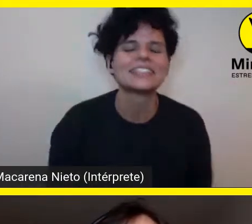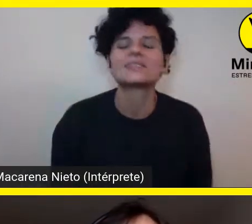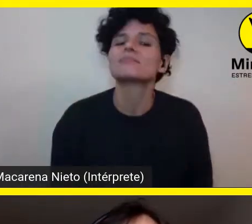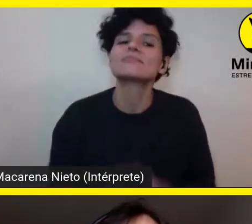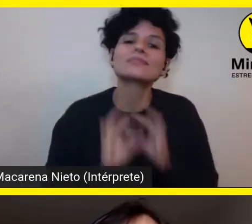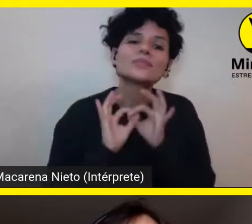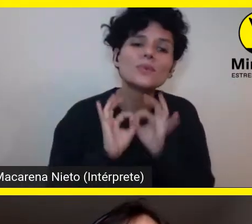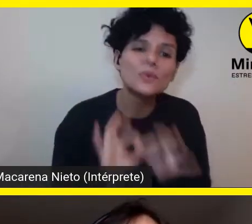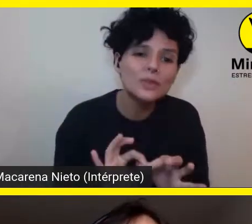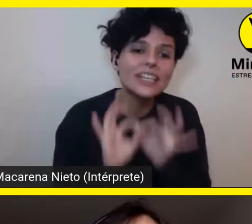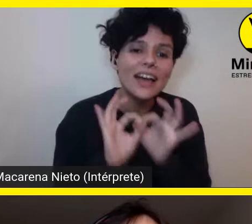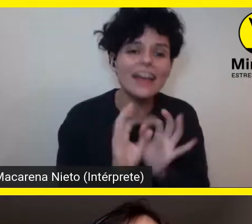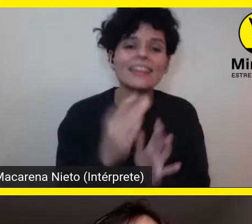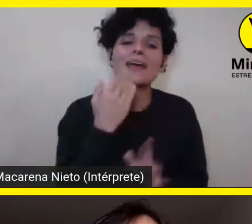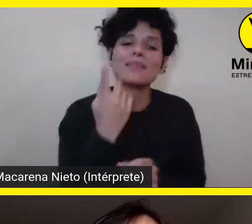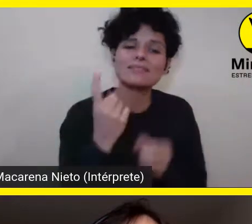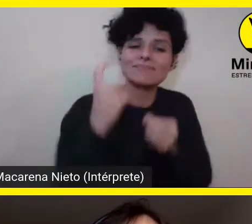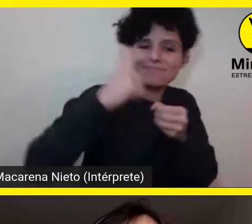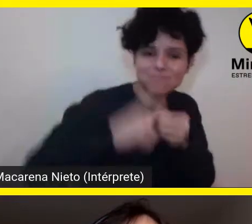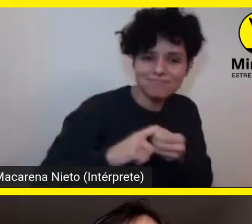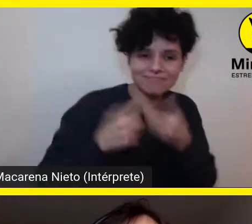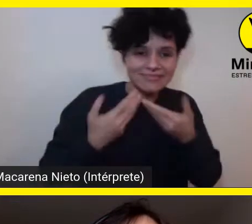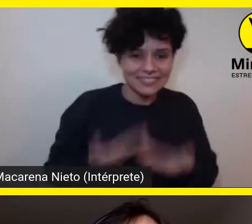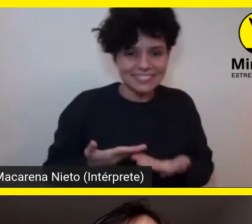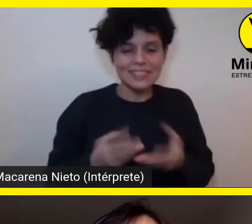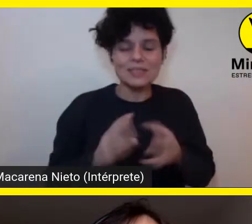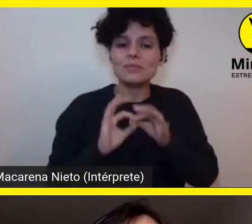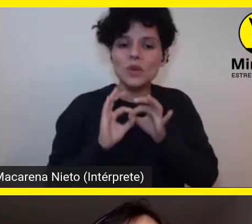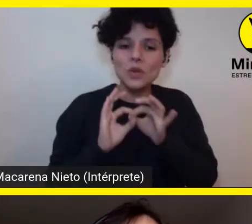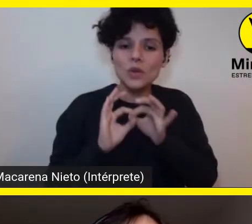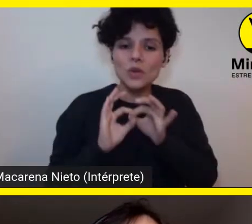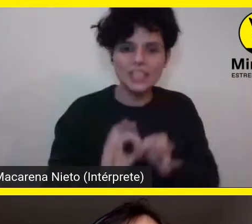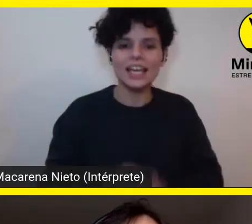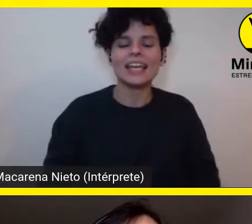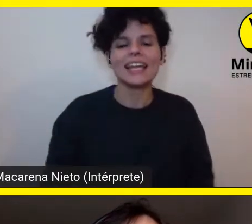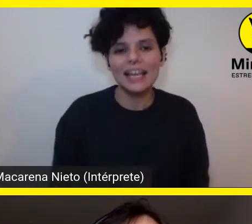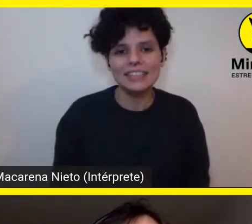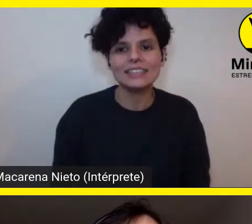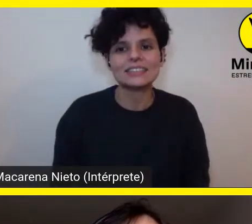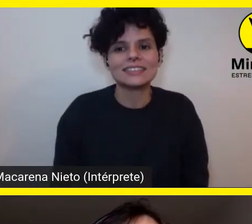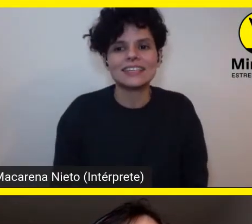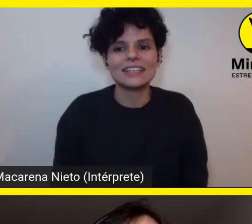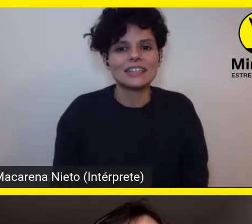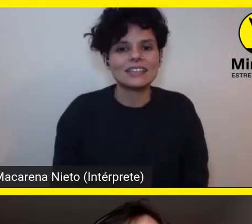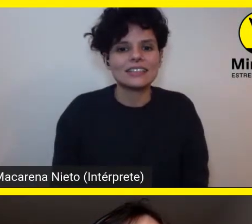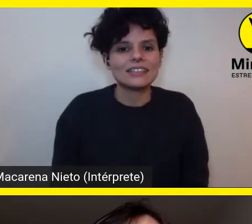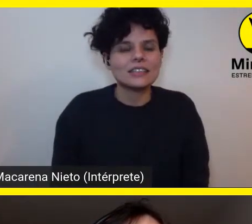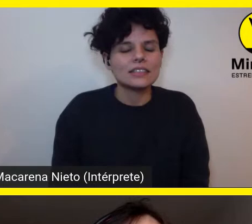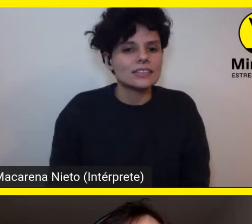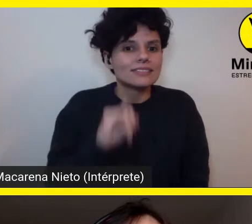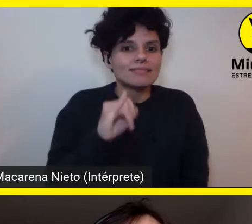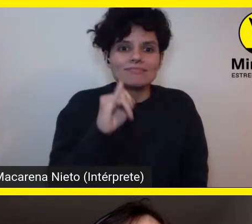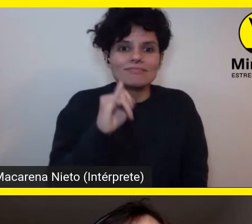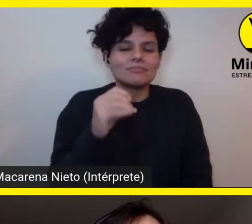Gracias también por acompañarnos. Muchas gracias, Aidé, compañera de